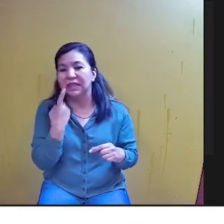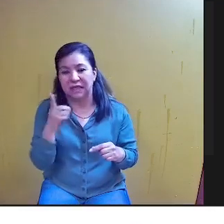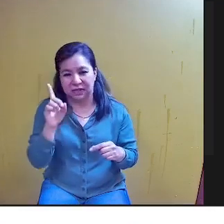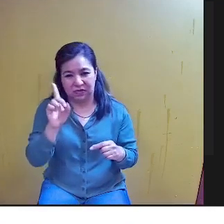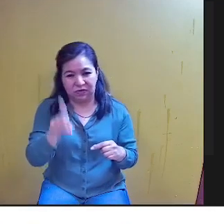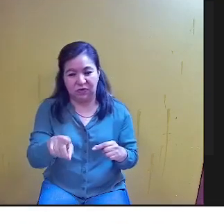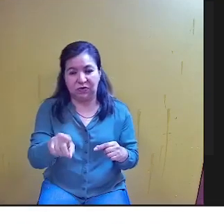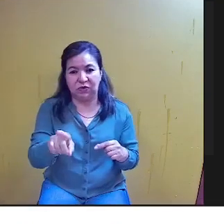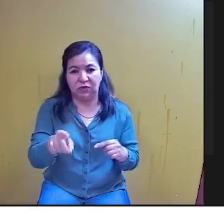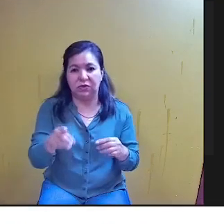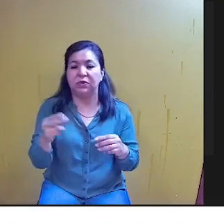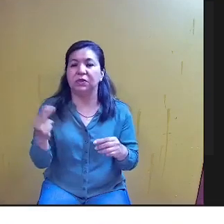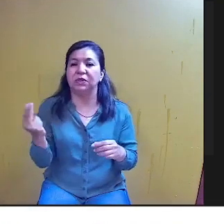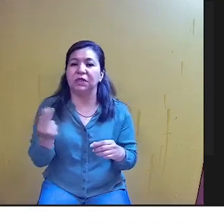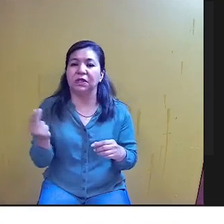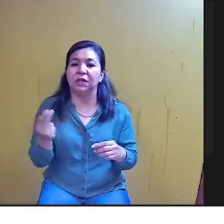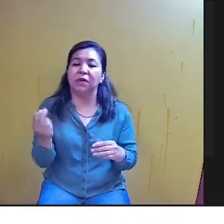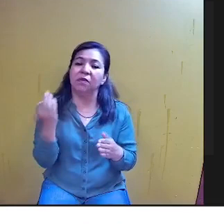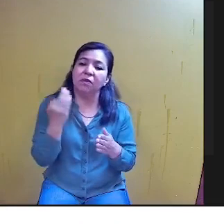C, diagonal